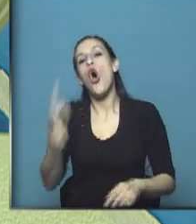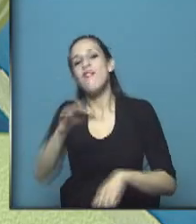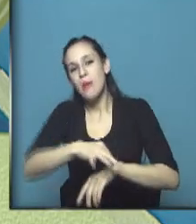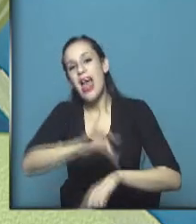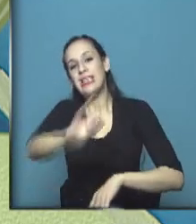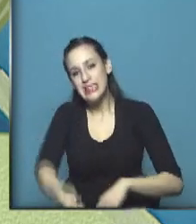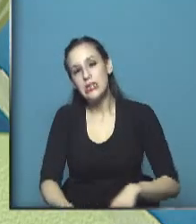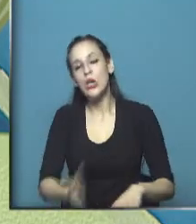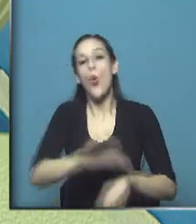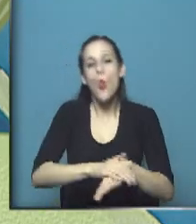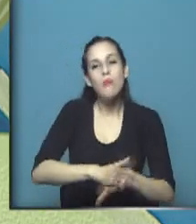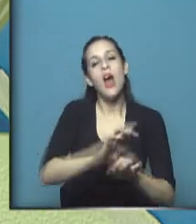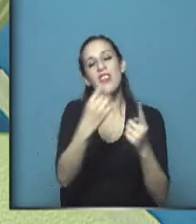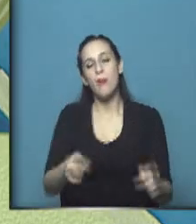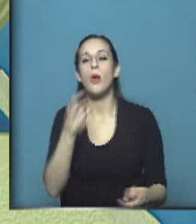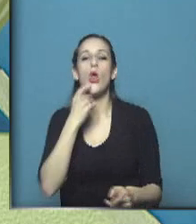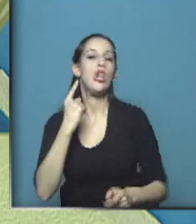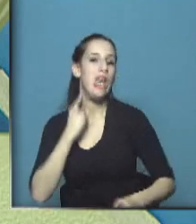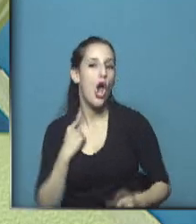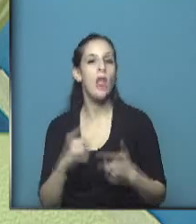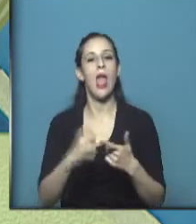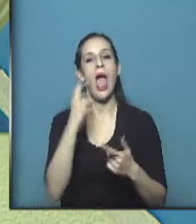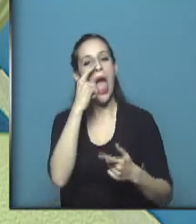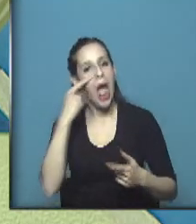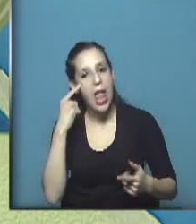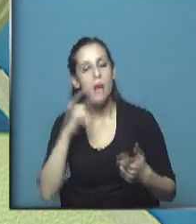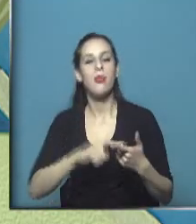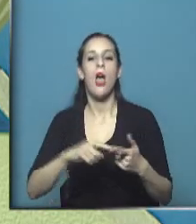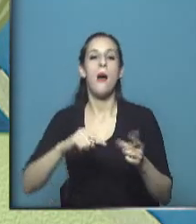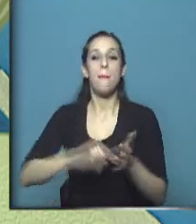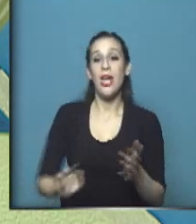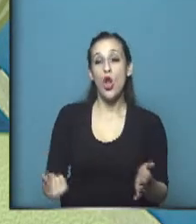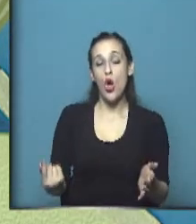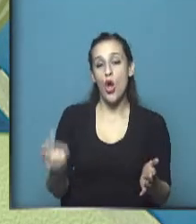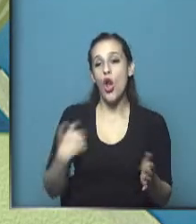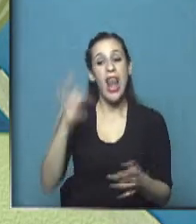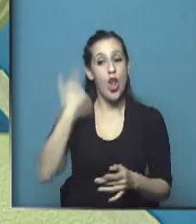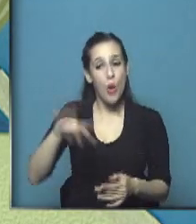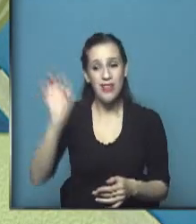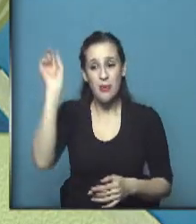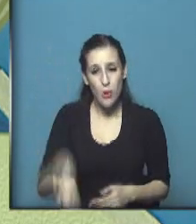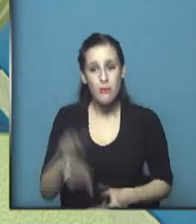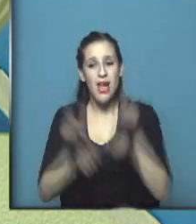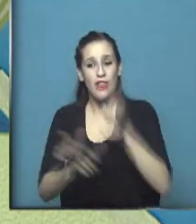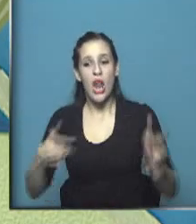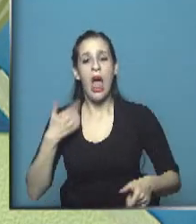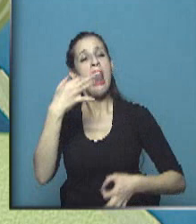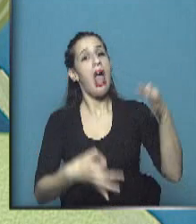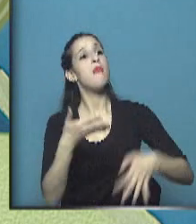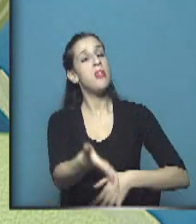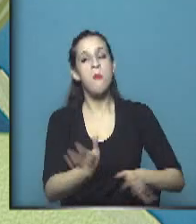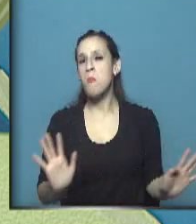las busca, ¿no? Si hay problemas tiroides, si hay anemia. Pero la gran mayoría, yo te podría decir, cerca del 90%, pido los estudios y viene todo normal.